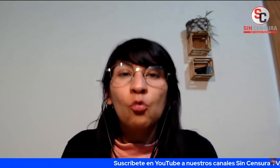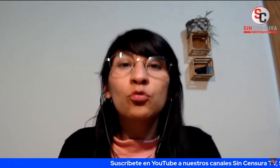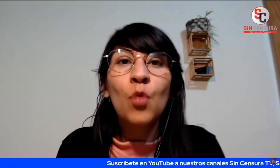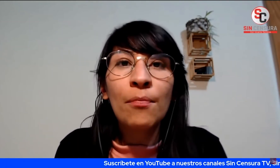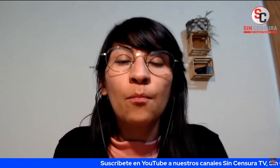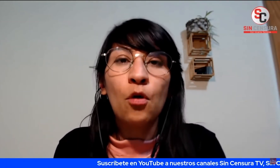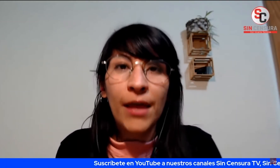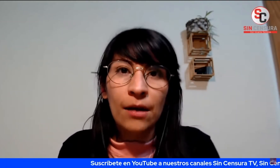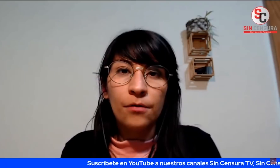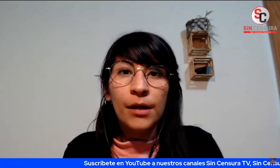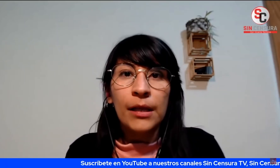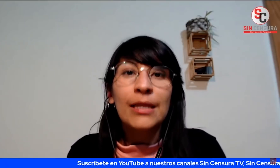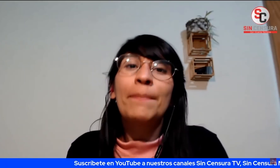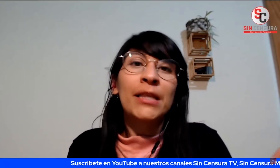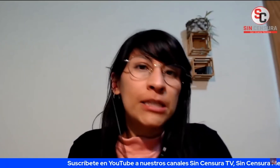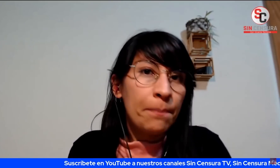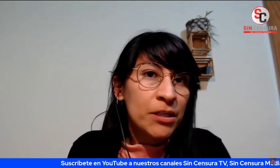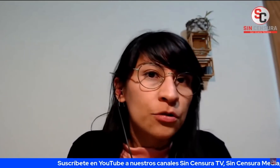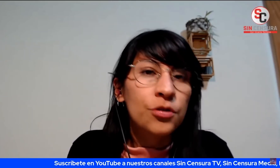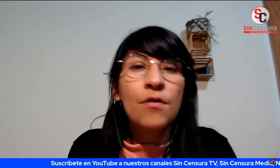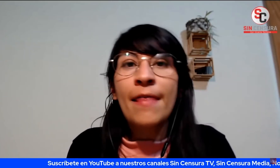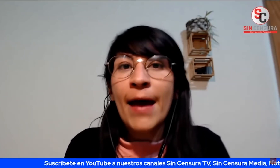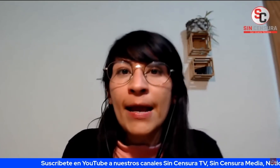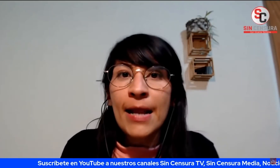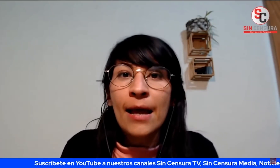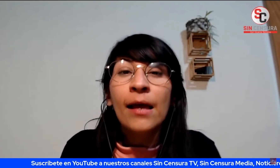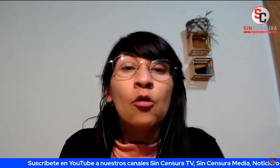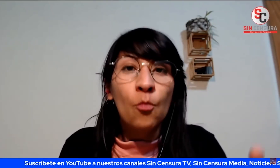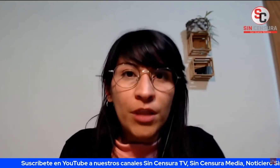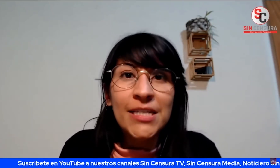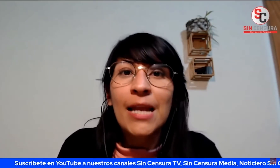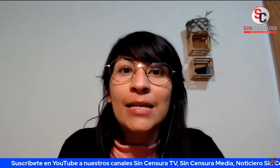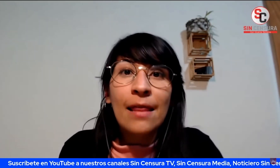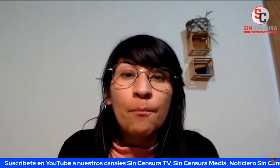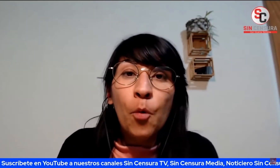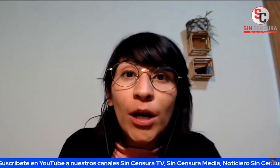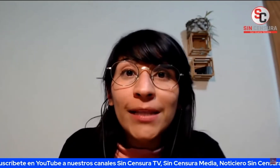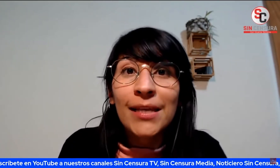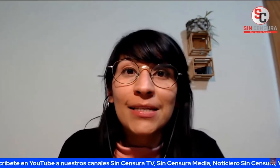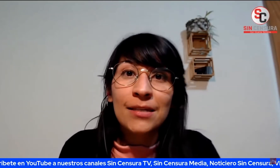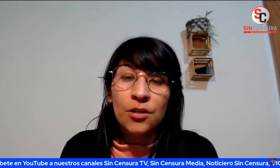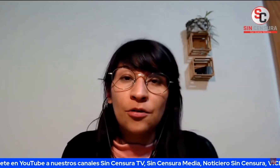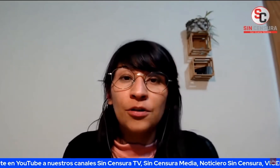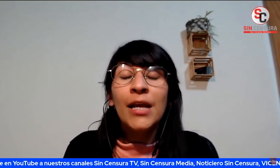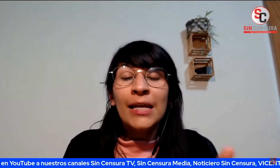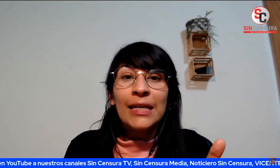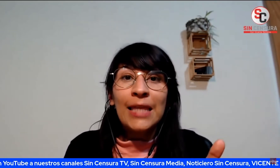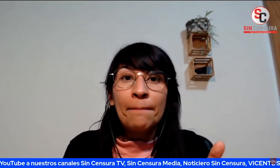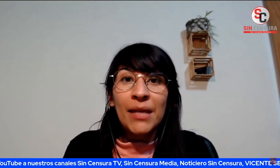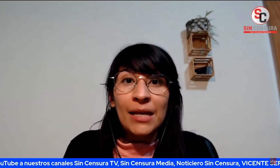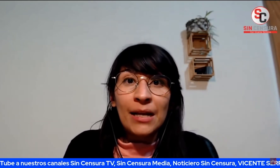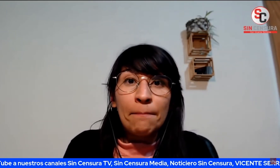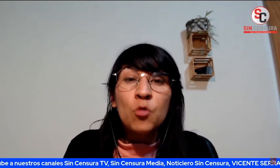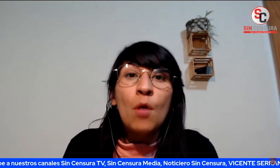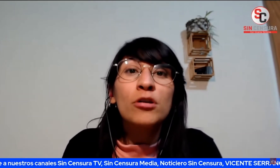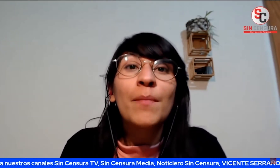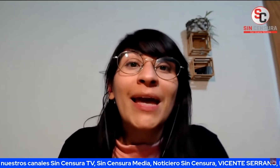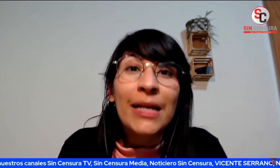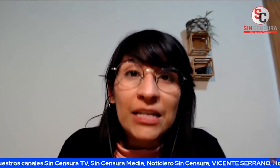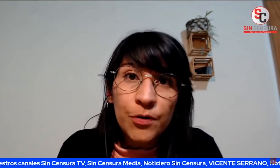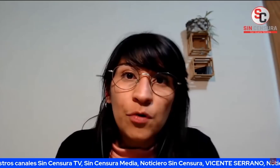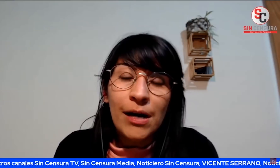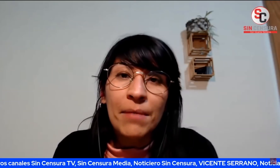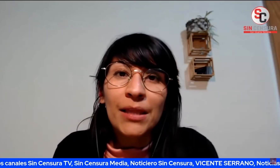planteando un nuevo modelo de participación ciudadana, como dice Alina, de politización, y también